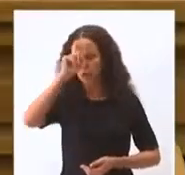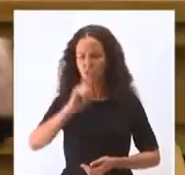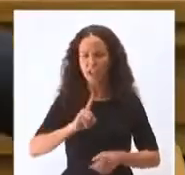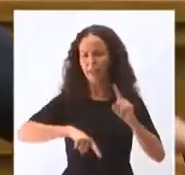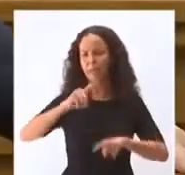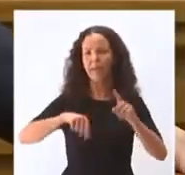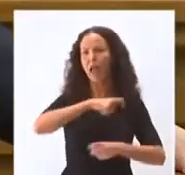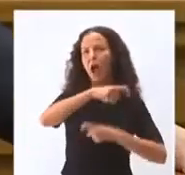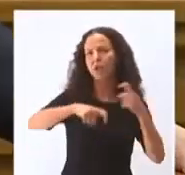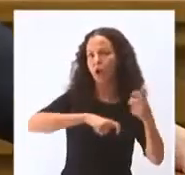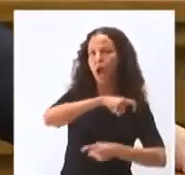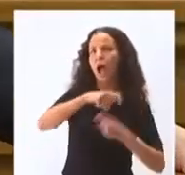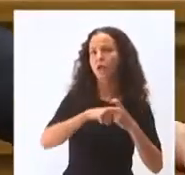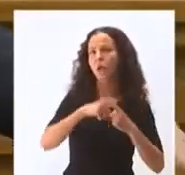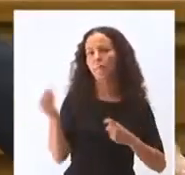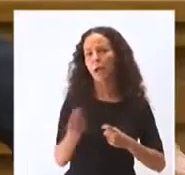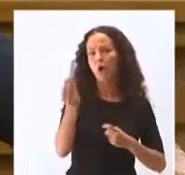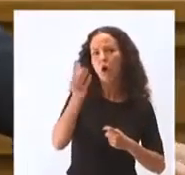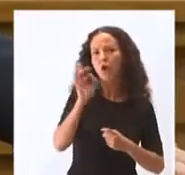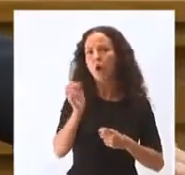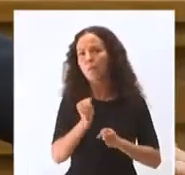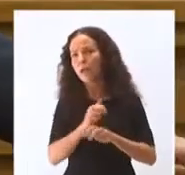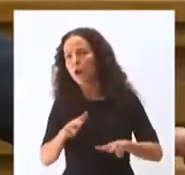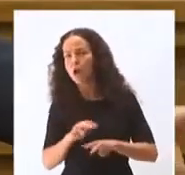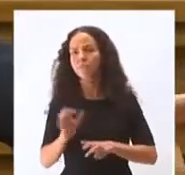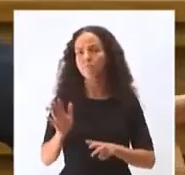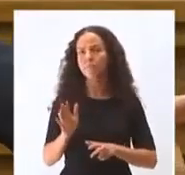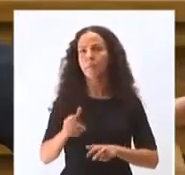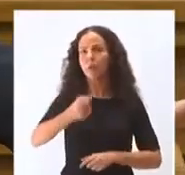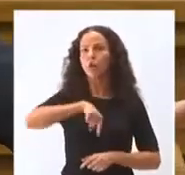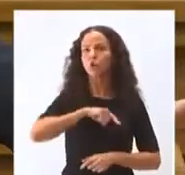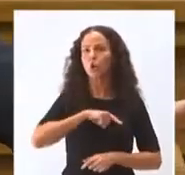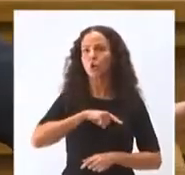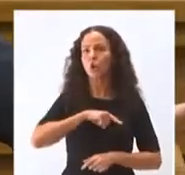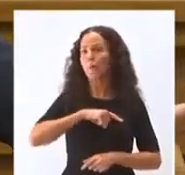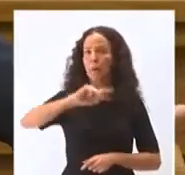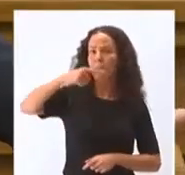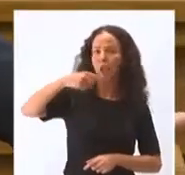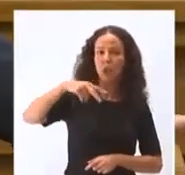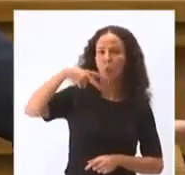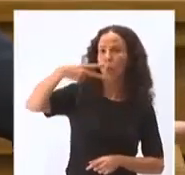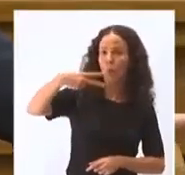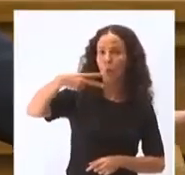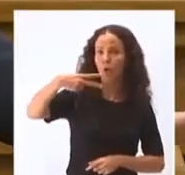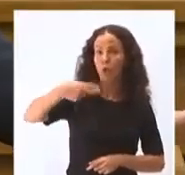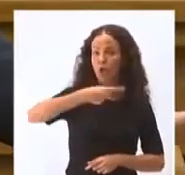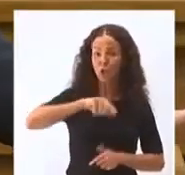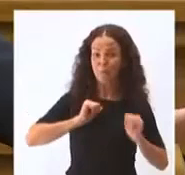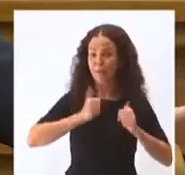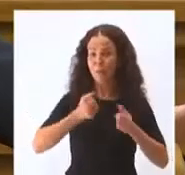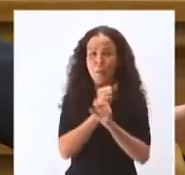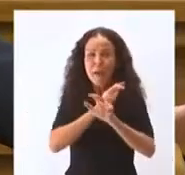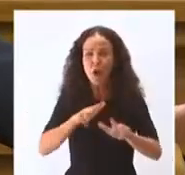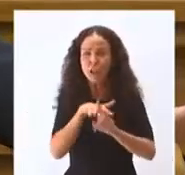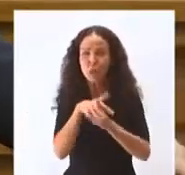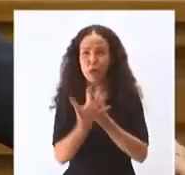las estadísticas mejoramos un poquito más o nos contamos un poco pero estamos en los puestos de cabeza cuando realmente partíamos de la peor situación de toda españa en materia